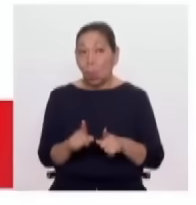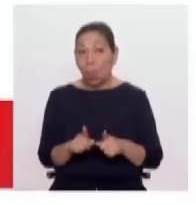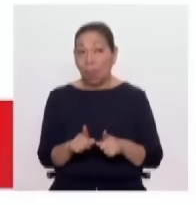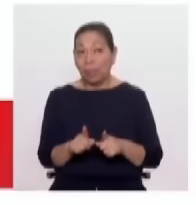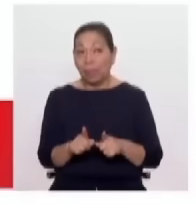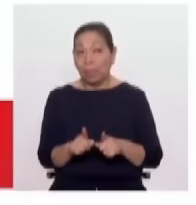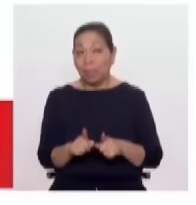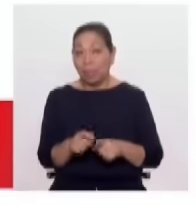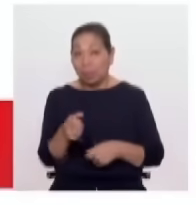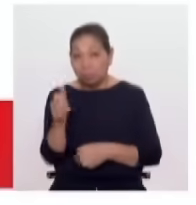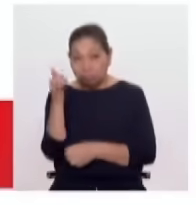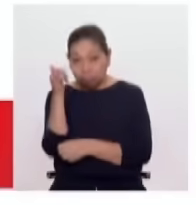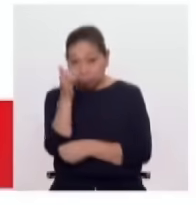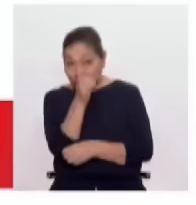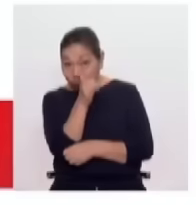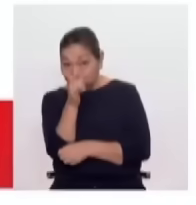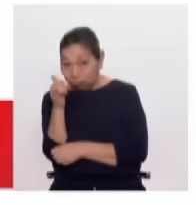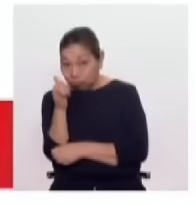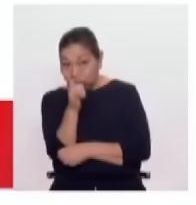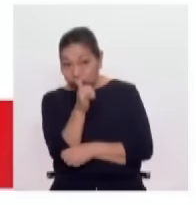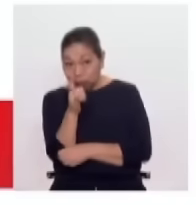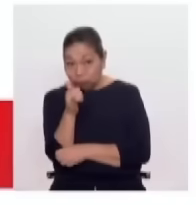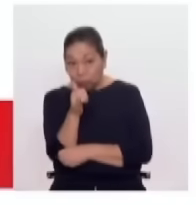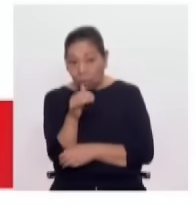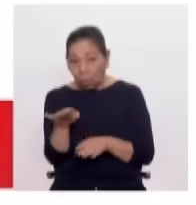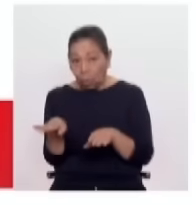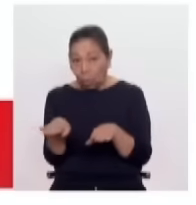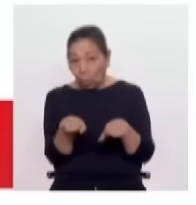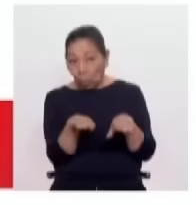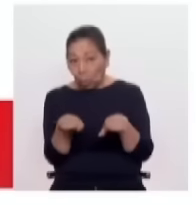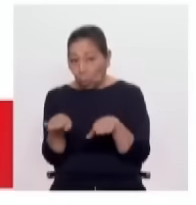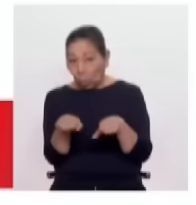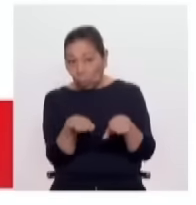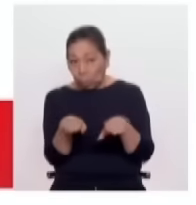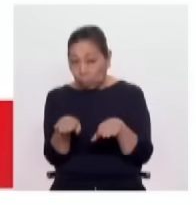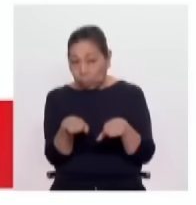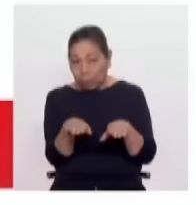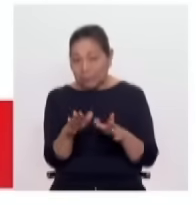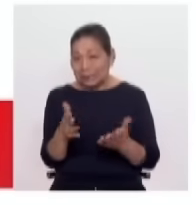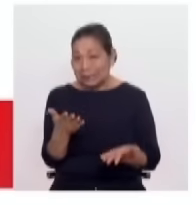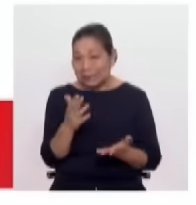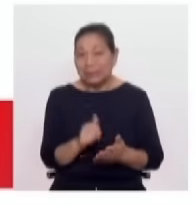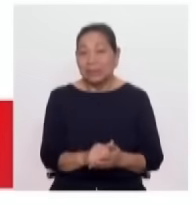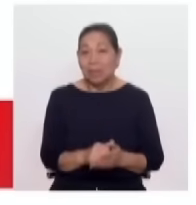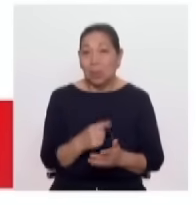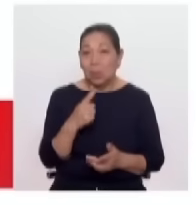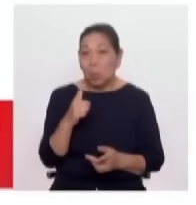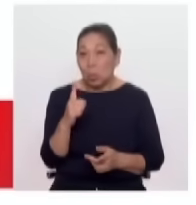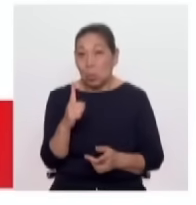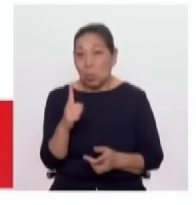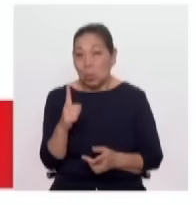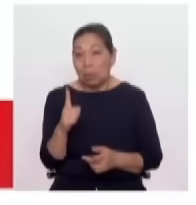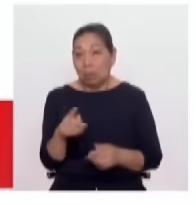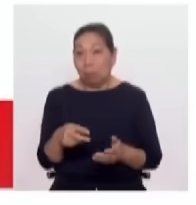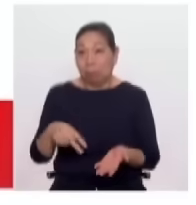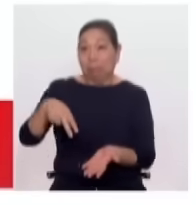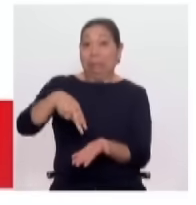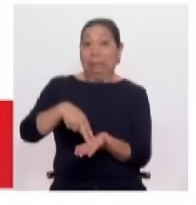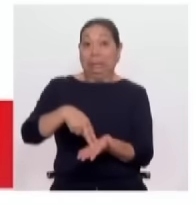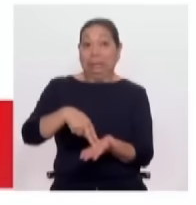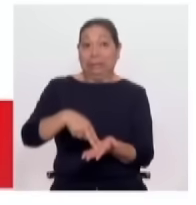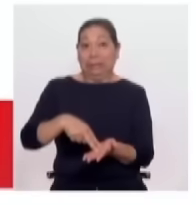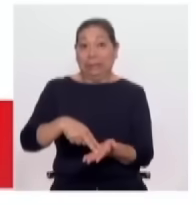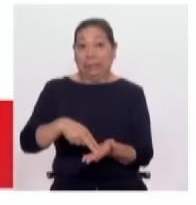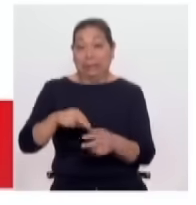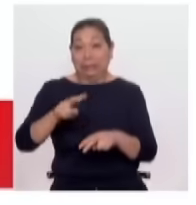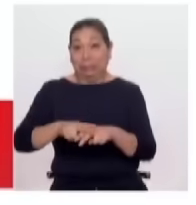en donde la cámara que los está grabando empieza a moverse y entra en cierto pánico uno de los colegas que se levanta de